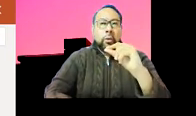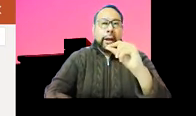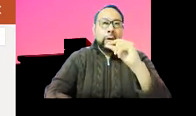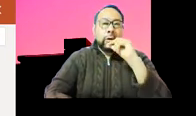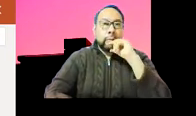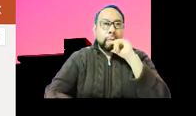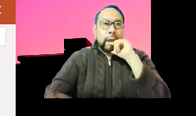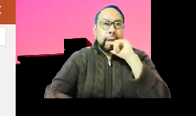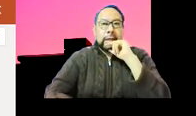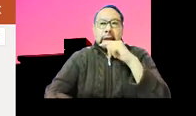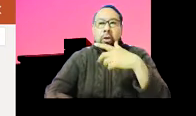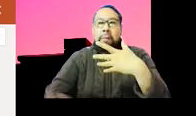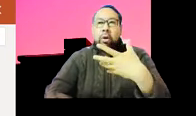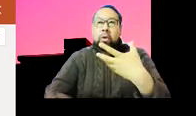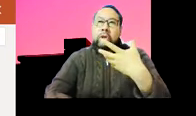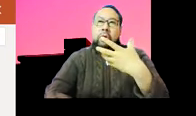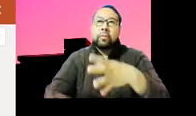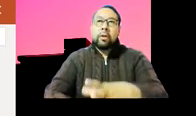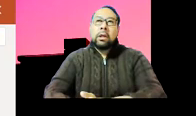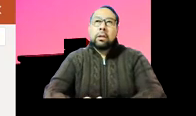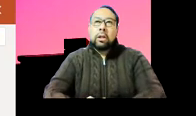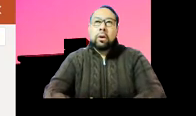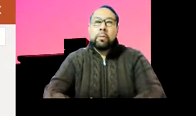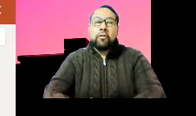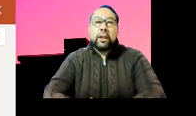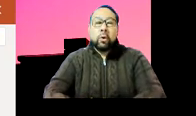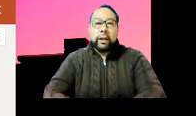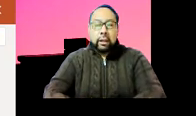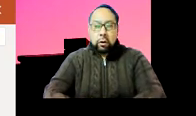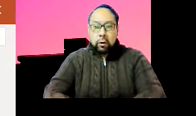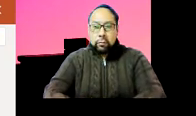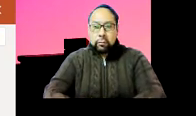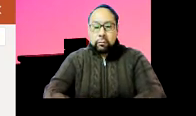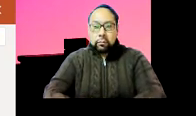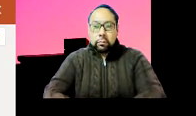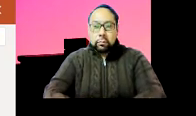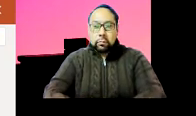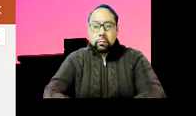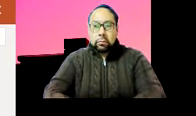Si ahorita estuviera yo haciendo la promoción de un bufete jurídico,